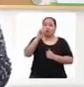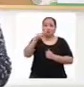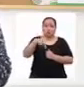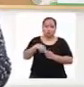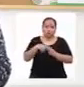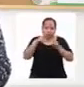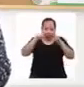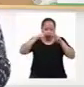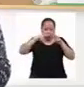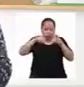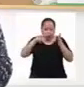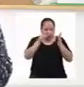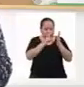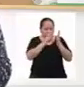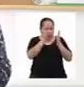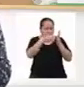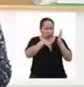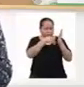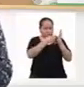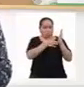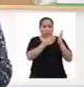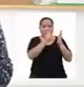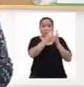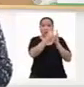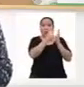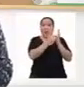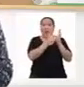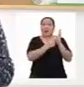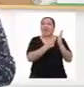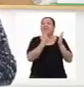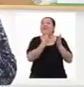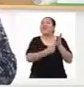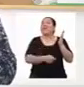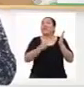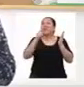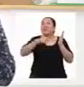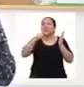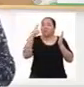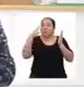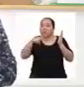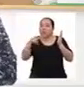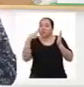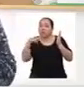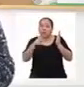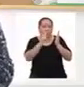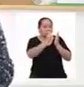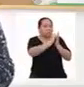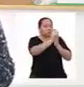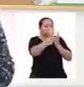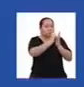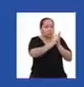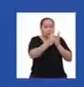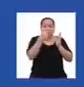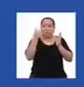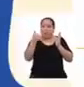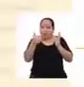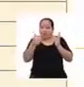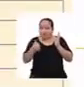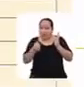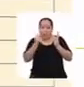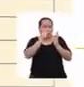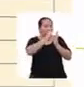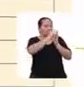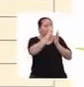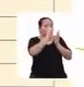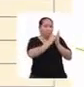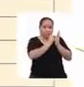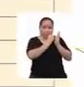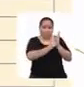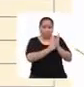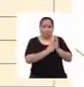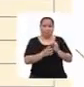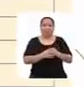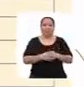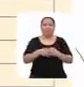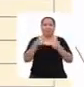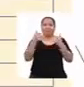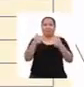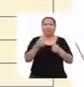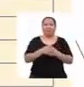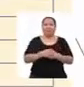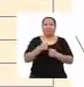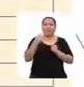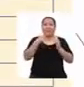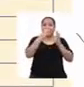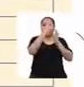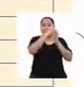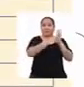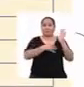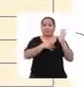debemos tener en cuenta al momento de revisar un texto para luego poder corregirlo. ¡Genial! Entonces, en